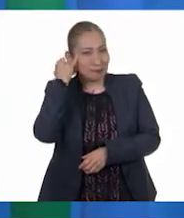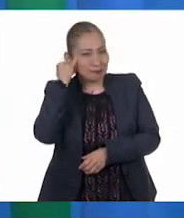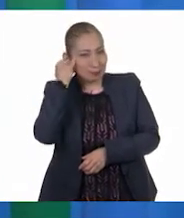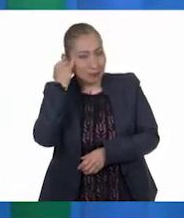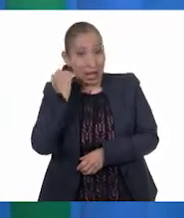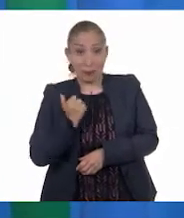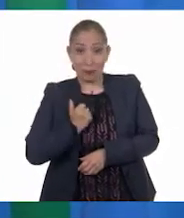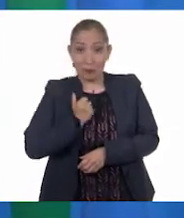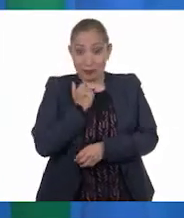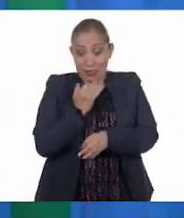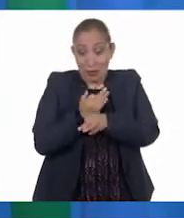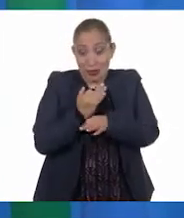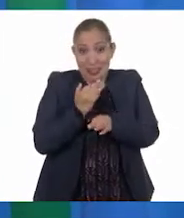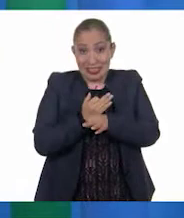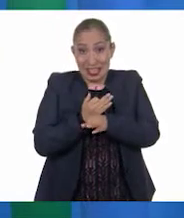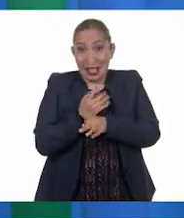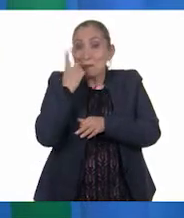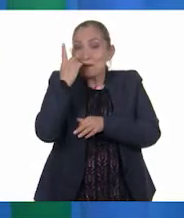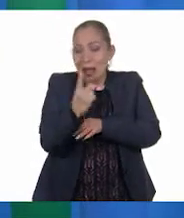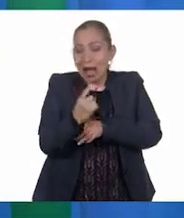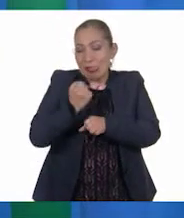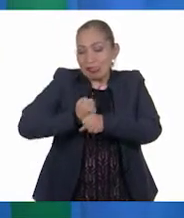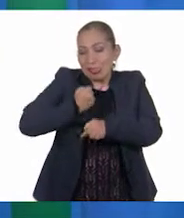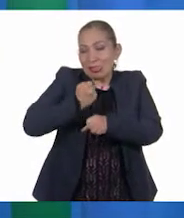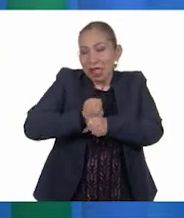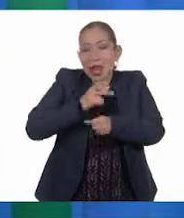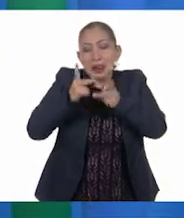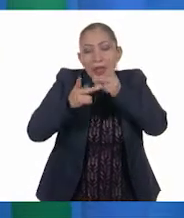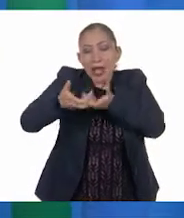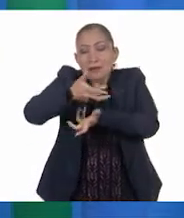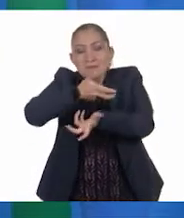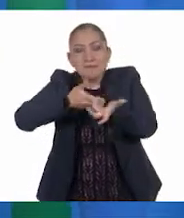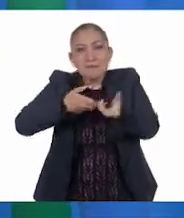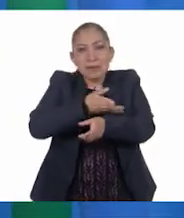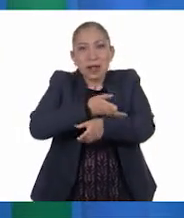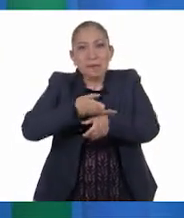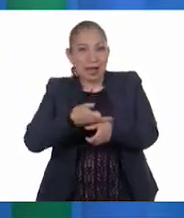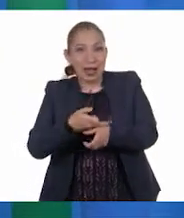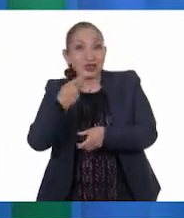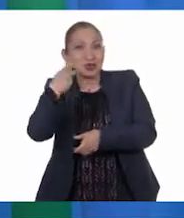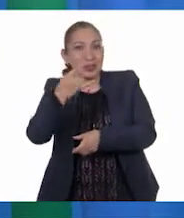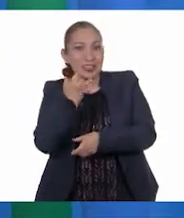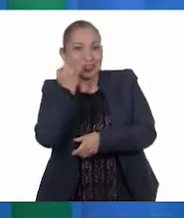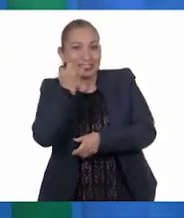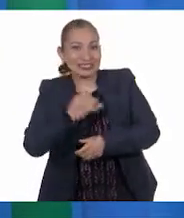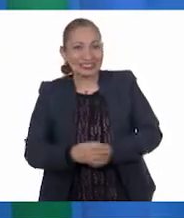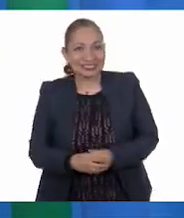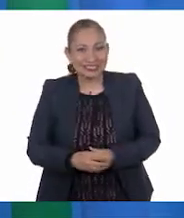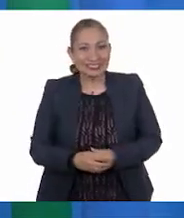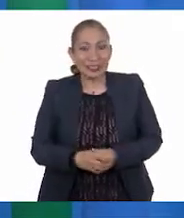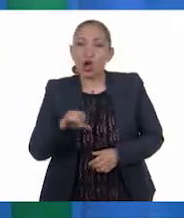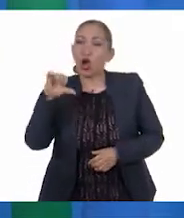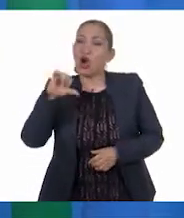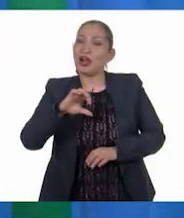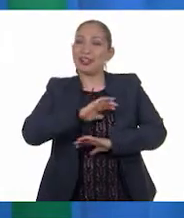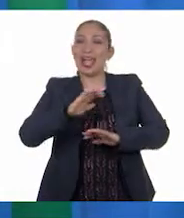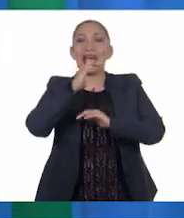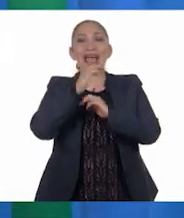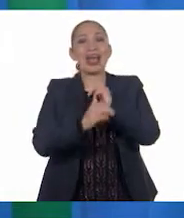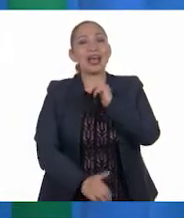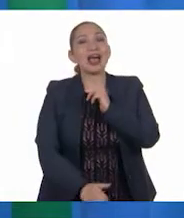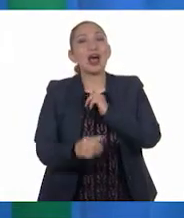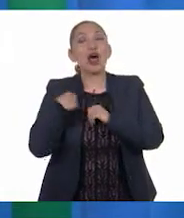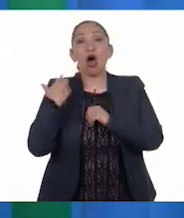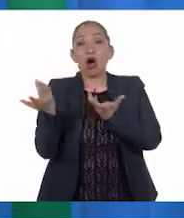indígena, aprovecha también este momento para practicarla y platica con tu familia en tu lengua materna. Por hoy hemos terminado